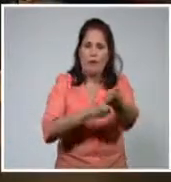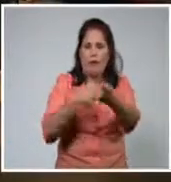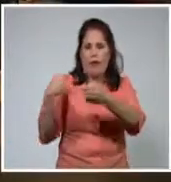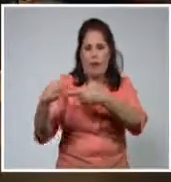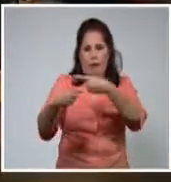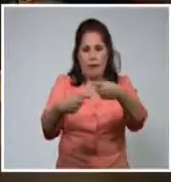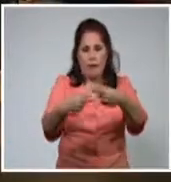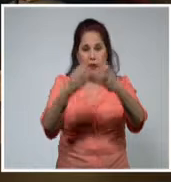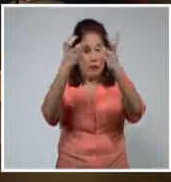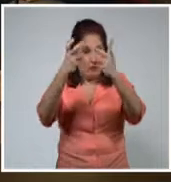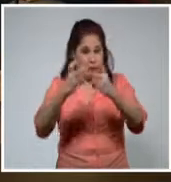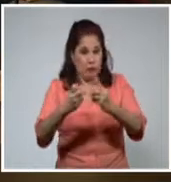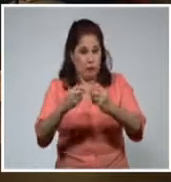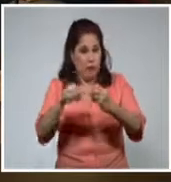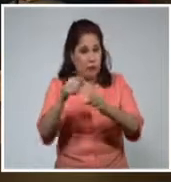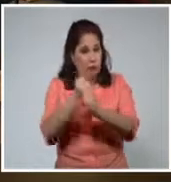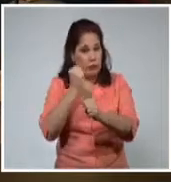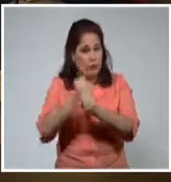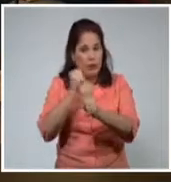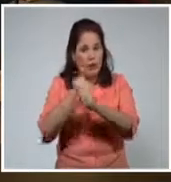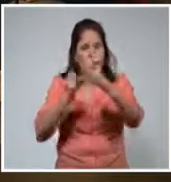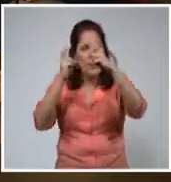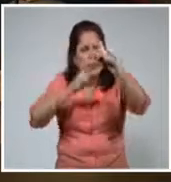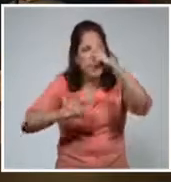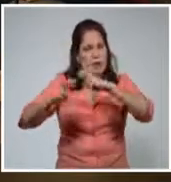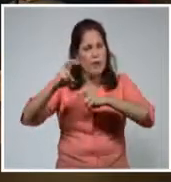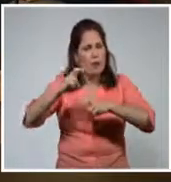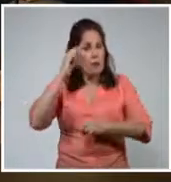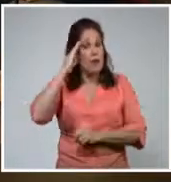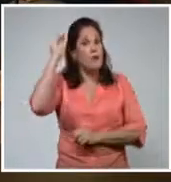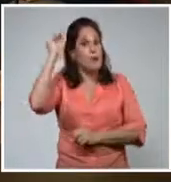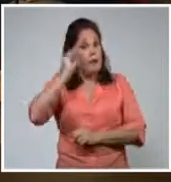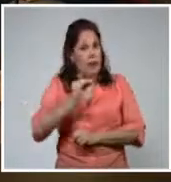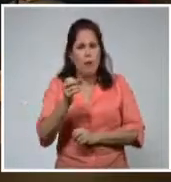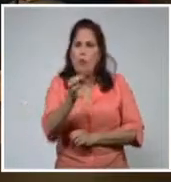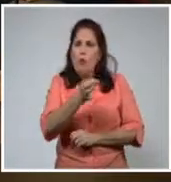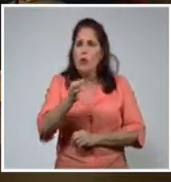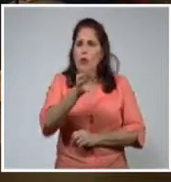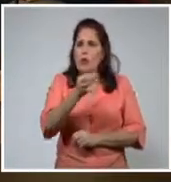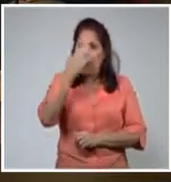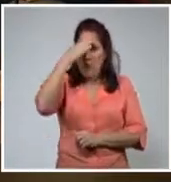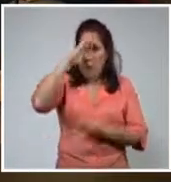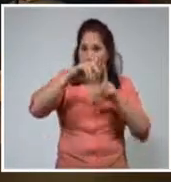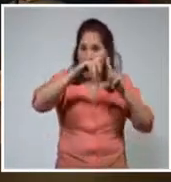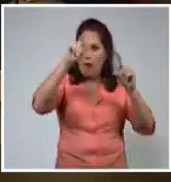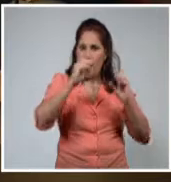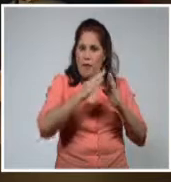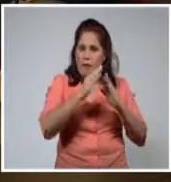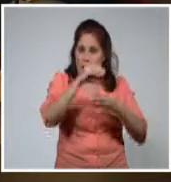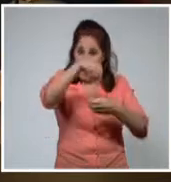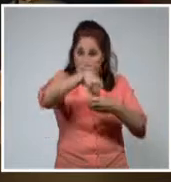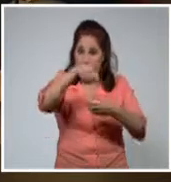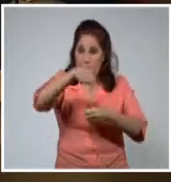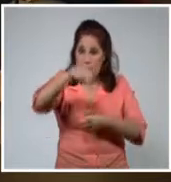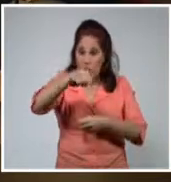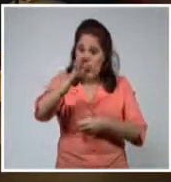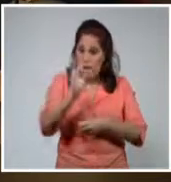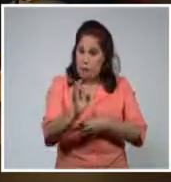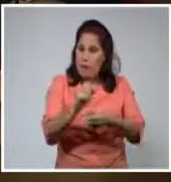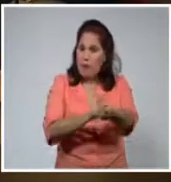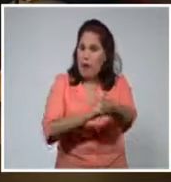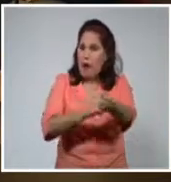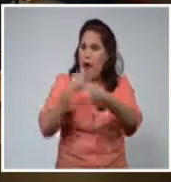partir de los resultados de ese trabajo sabemos incluso en qué municipios de Cuba viven hoy personas que tienen una